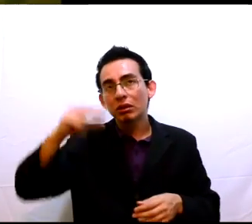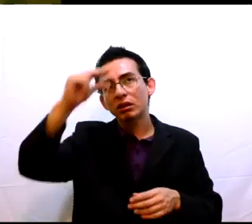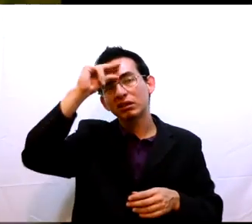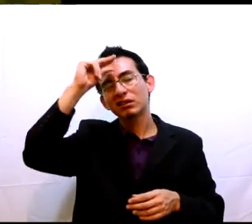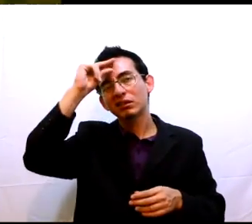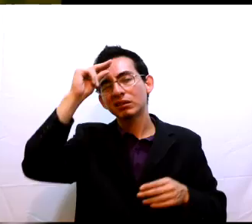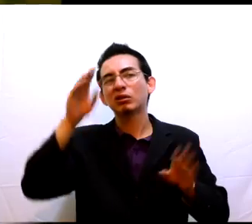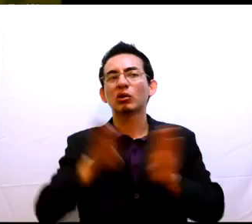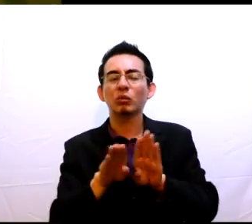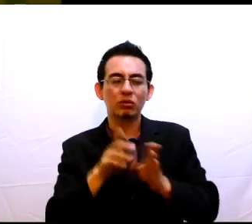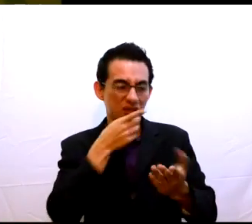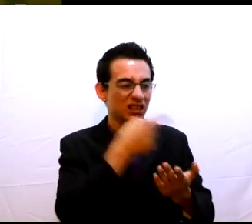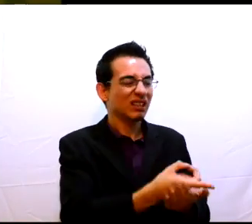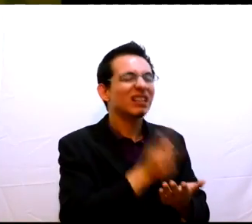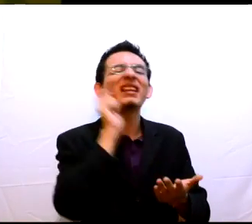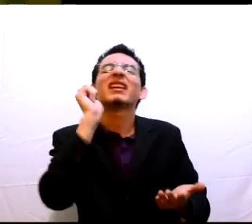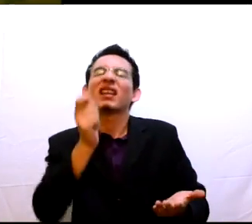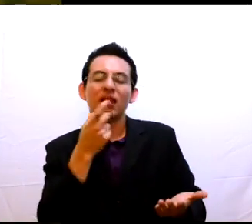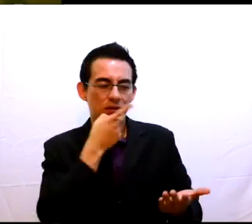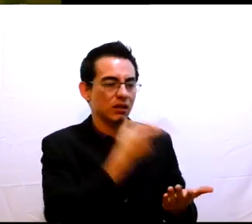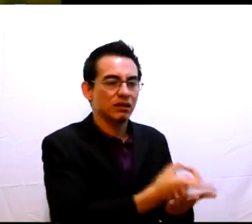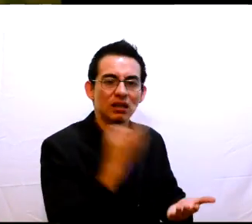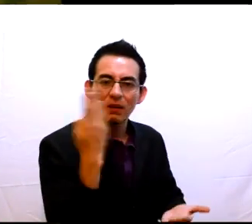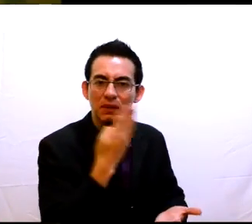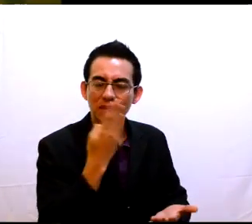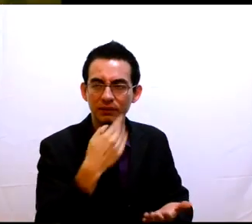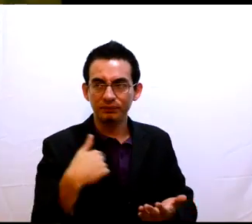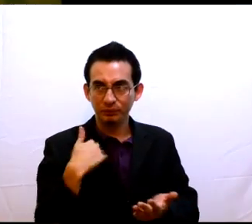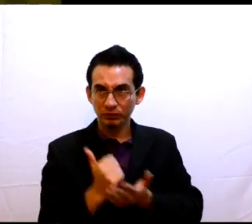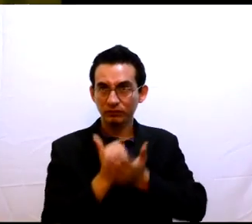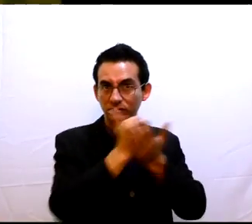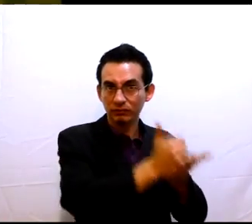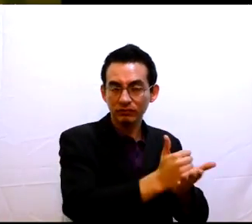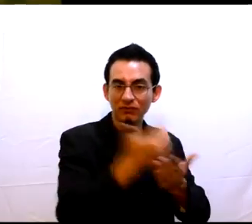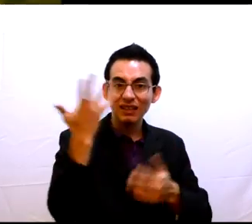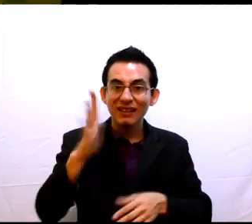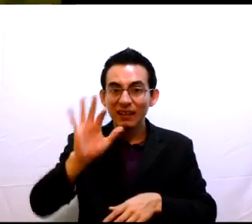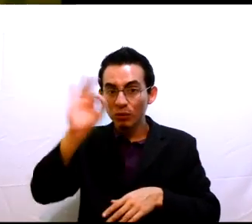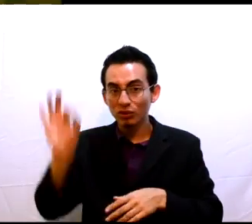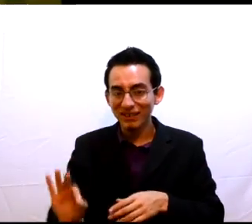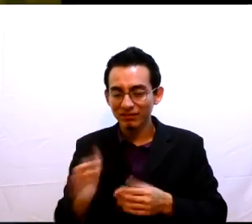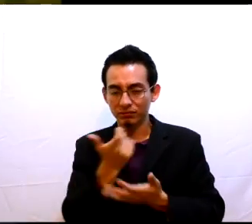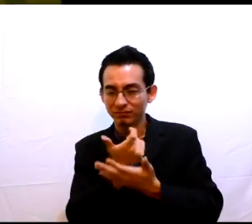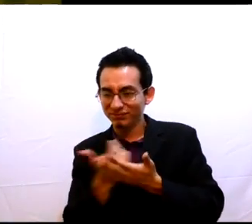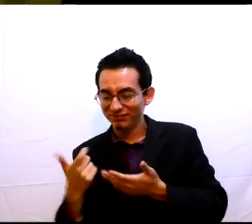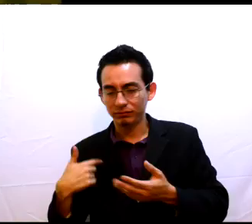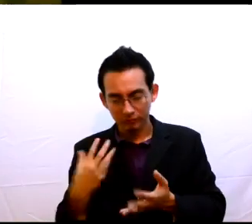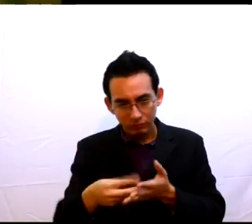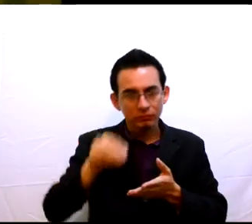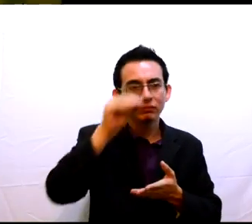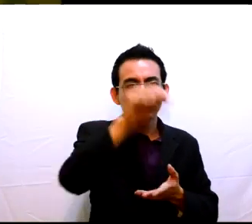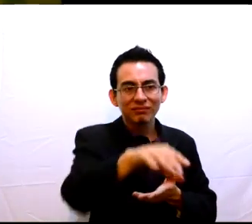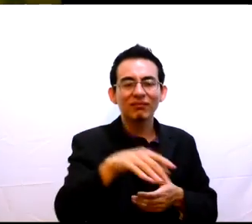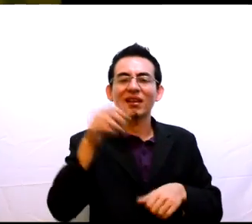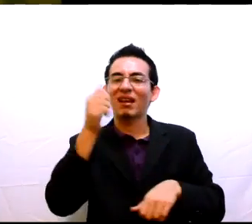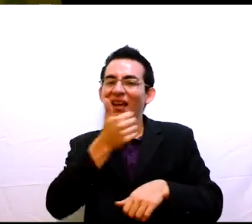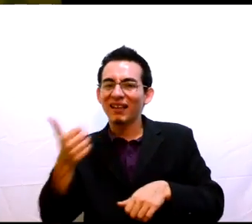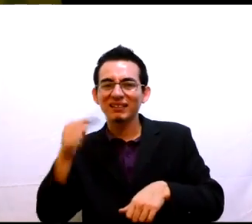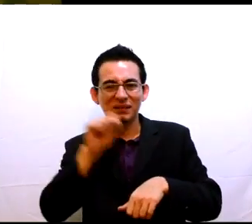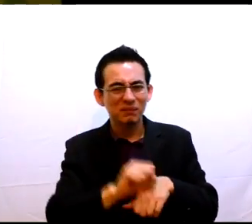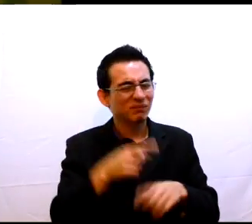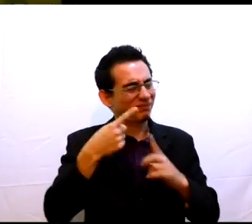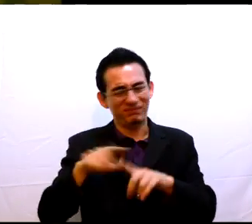espiritual entonces ese es el punto aquí ahora porque jesús llaman las riquezas injustas